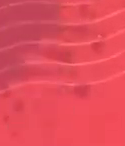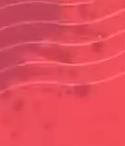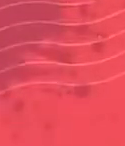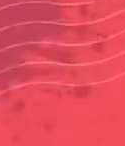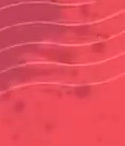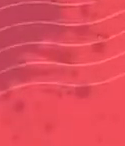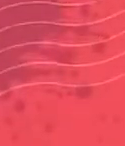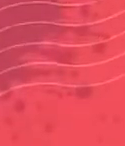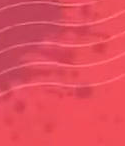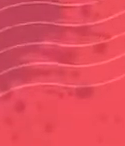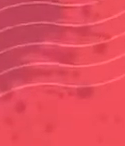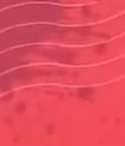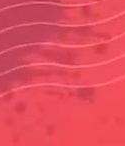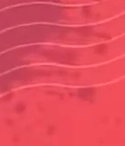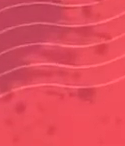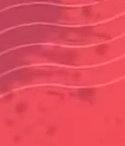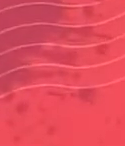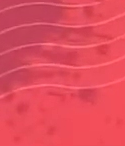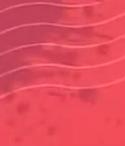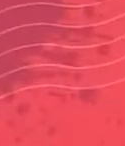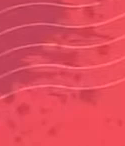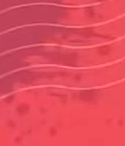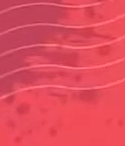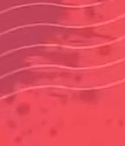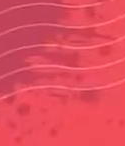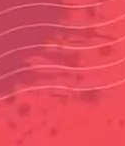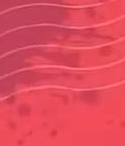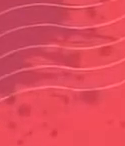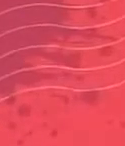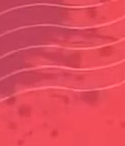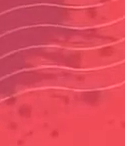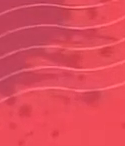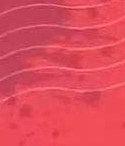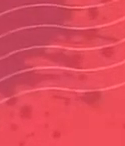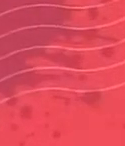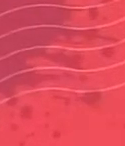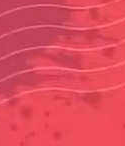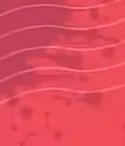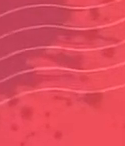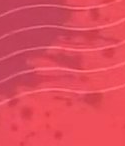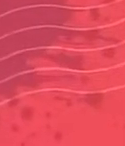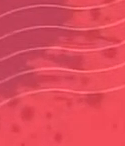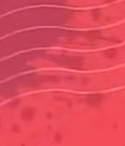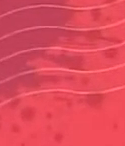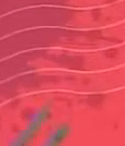Desarrolla tu pensamiento lógico y las habilidades numéricas. Este es el segmento de matemáticas.